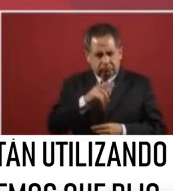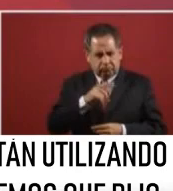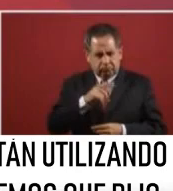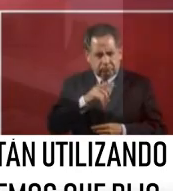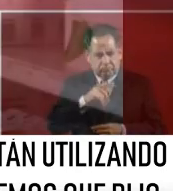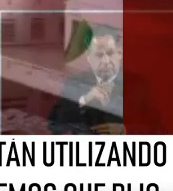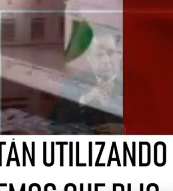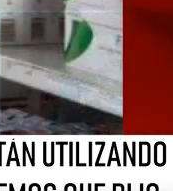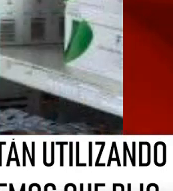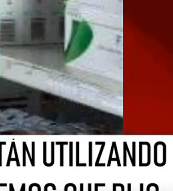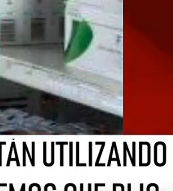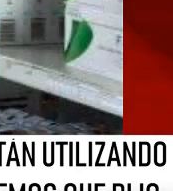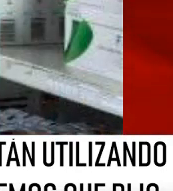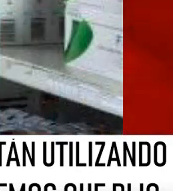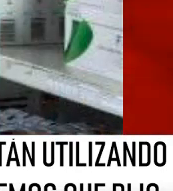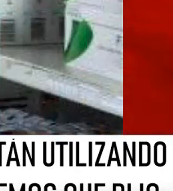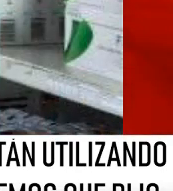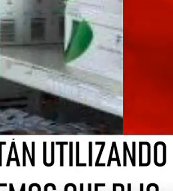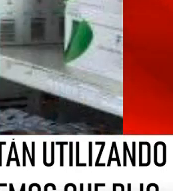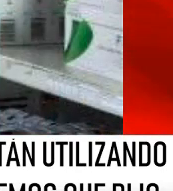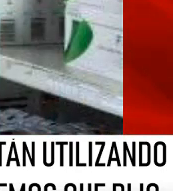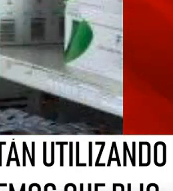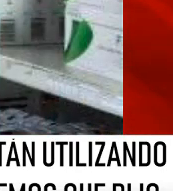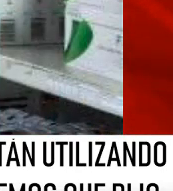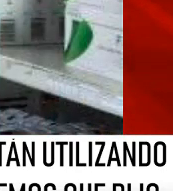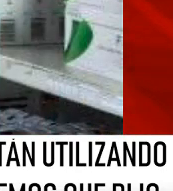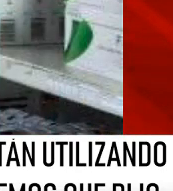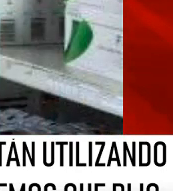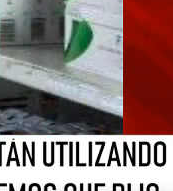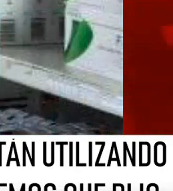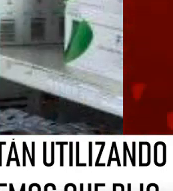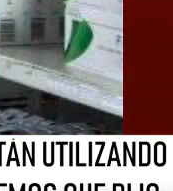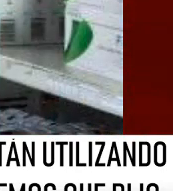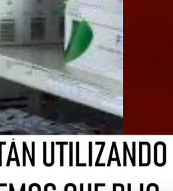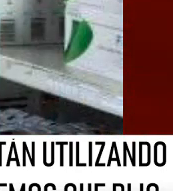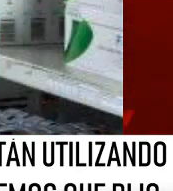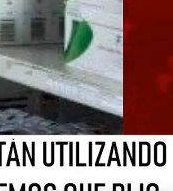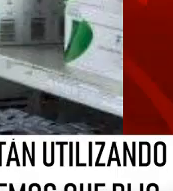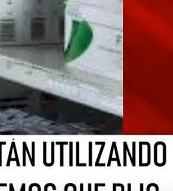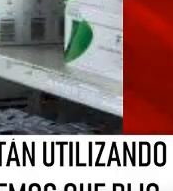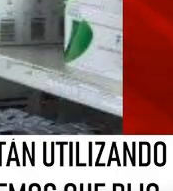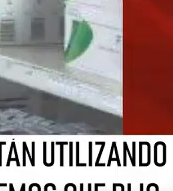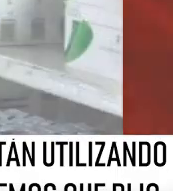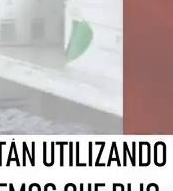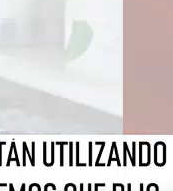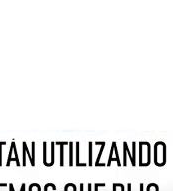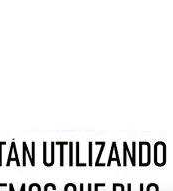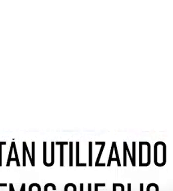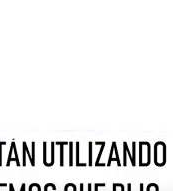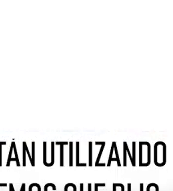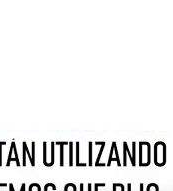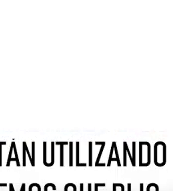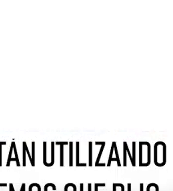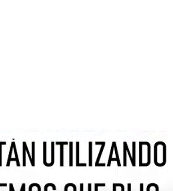información denle like suscríbase al canal activando la campanita yo soy sede remedia reporte para que sea verdad es entremos en un próximo video by